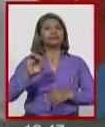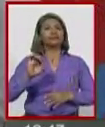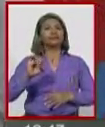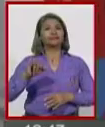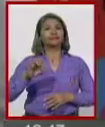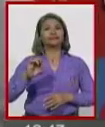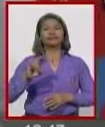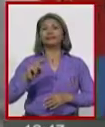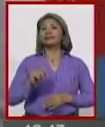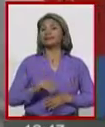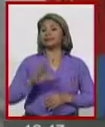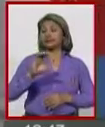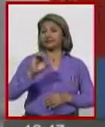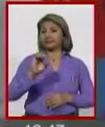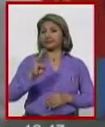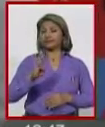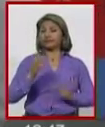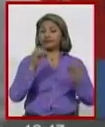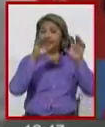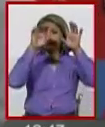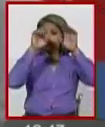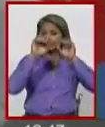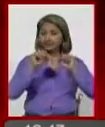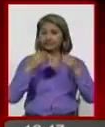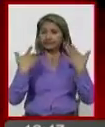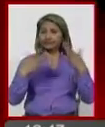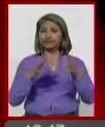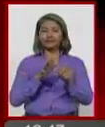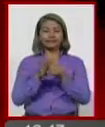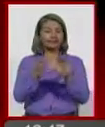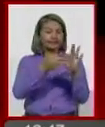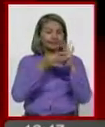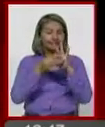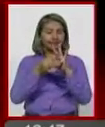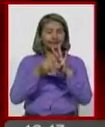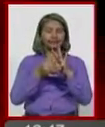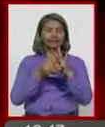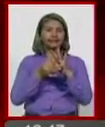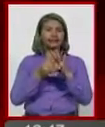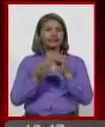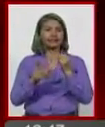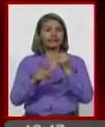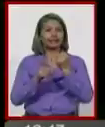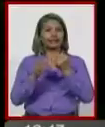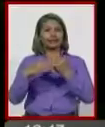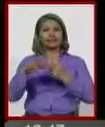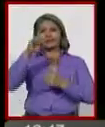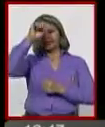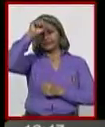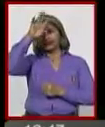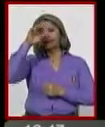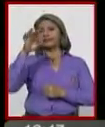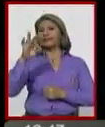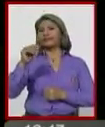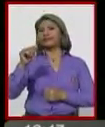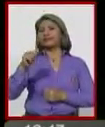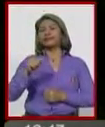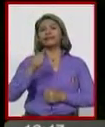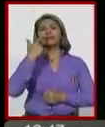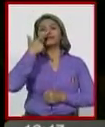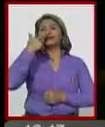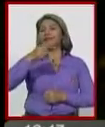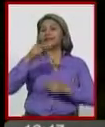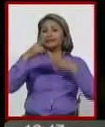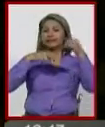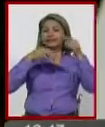Ejecutivo Nacional. La COP como estructura estamos bastante unidos nosotros, a la cabeza de los compañeros mineros, los fabriles, los petroleros,